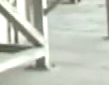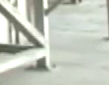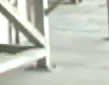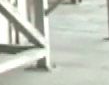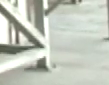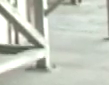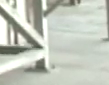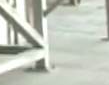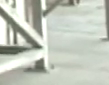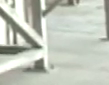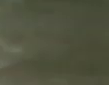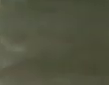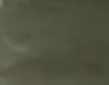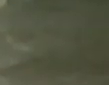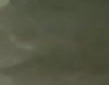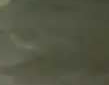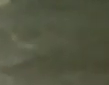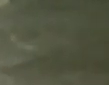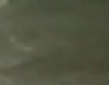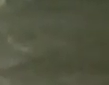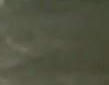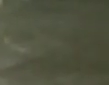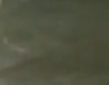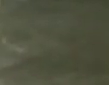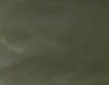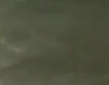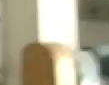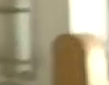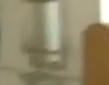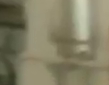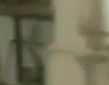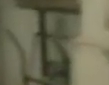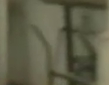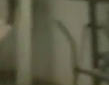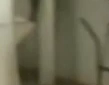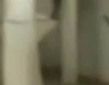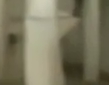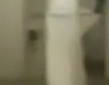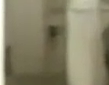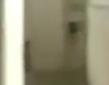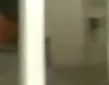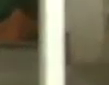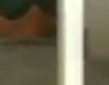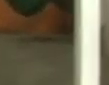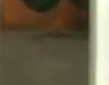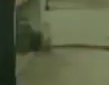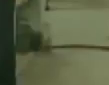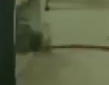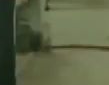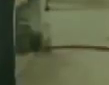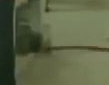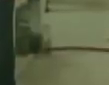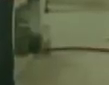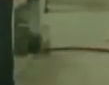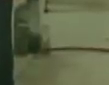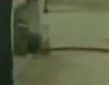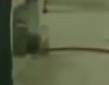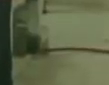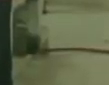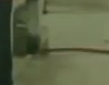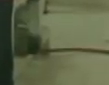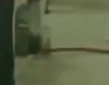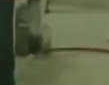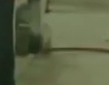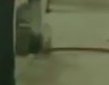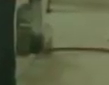el secretario de alimentación hernández música estamos muy contentos presidentes presentados y estas mega plantas que tenemos aquí